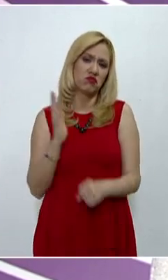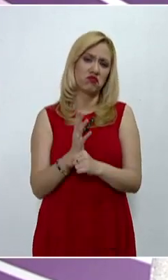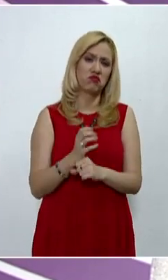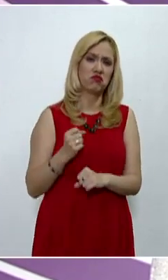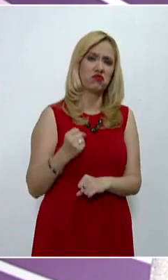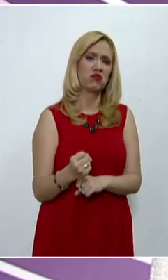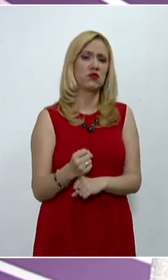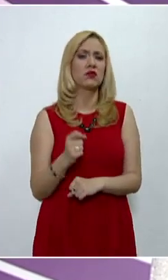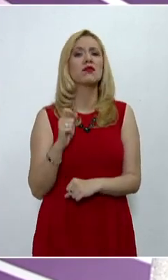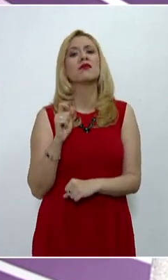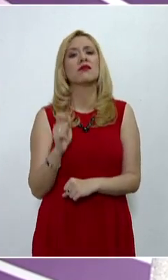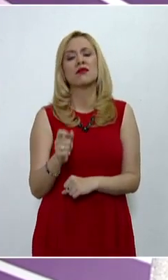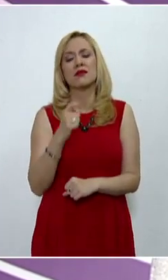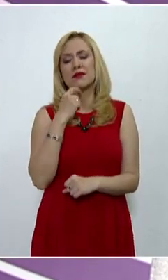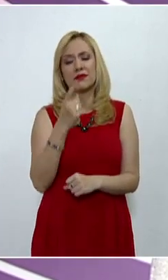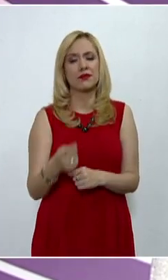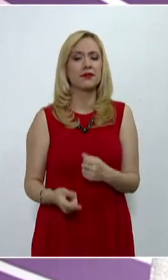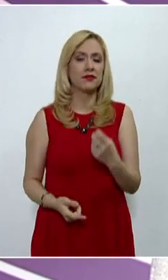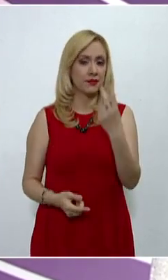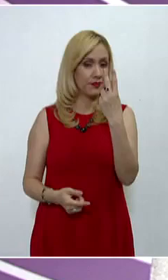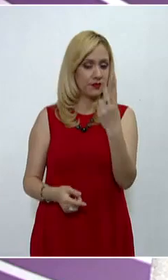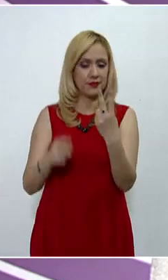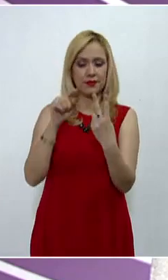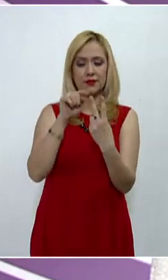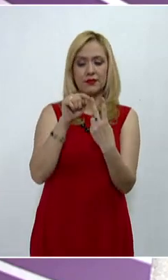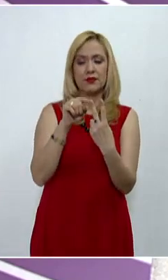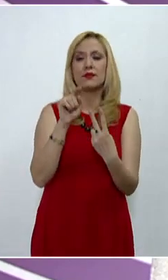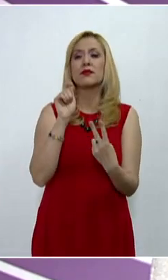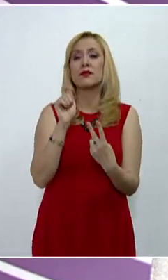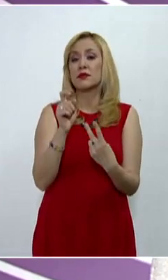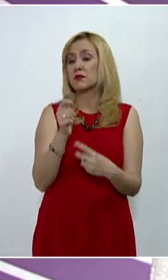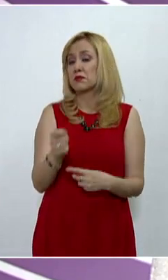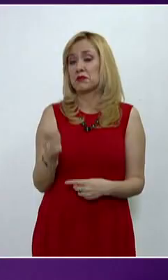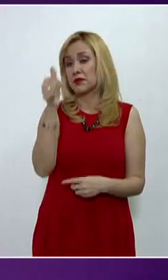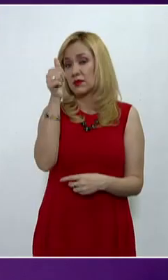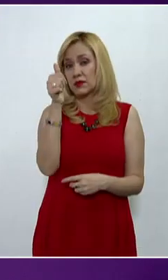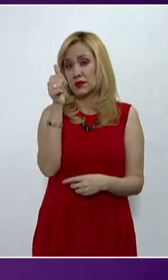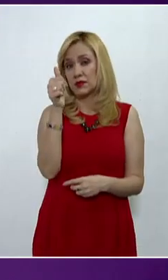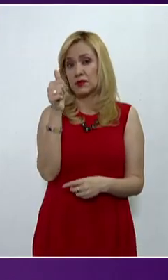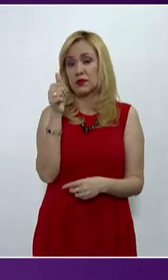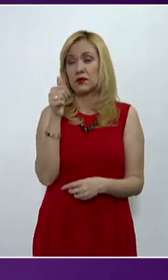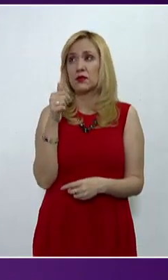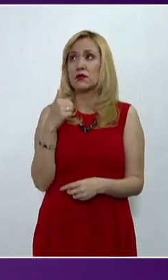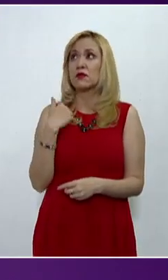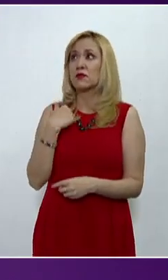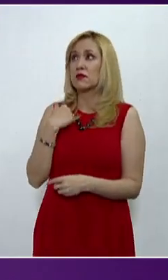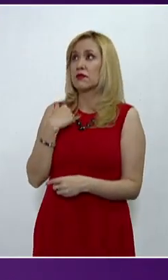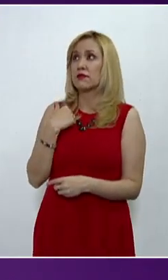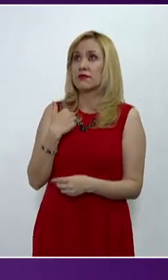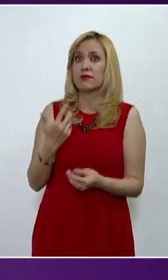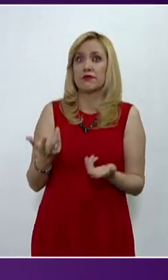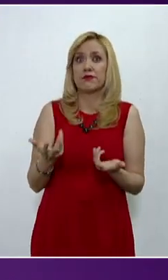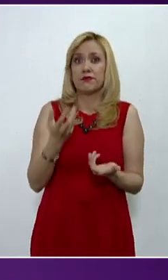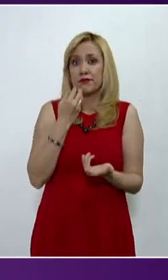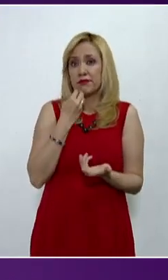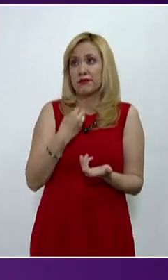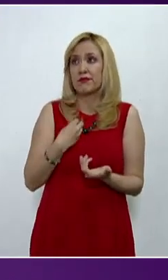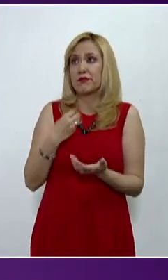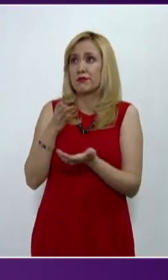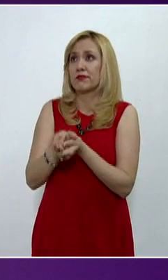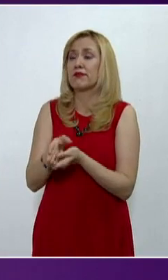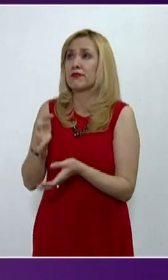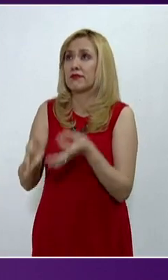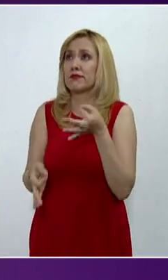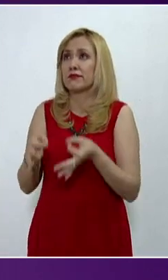teníamos, digamos, en donde lo primero que tenías era que enfrentar un juicio